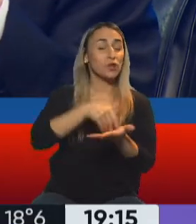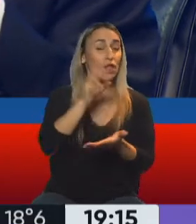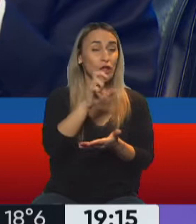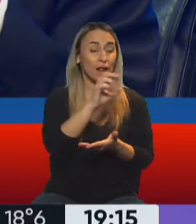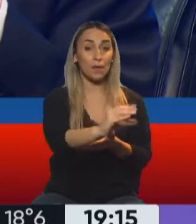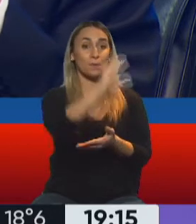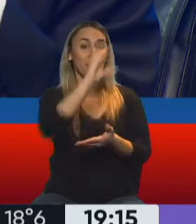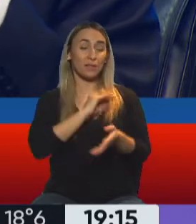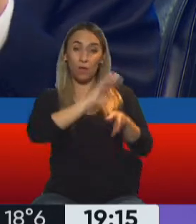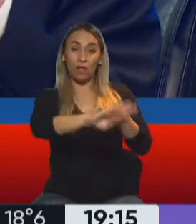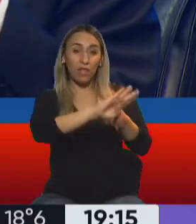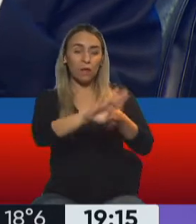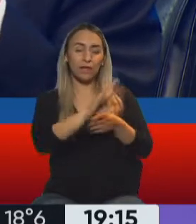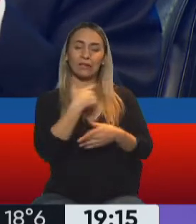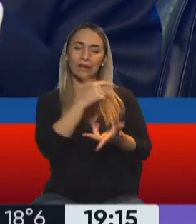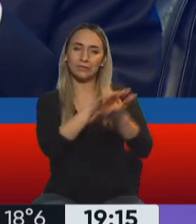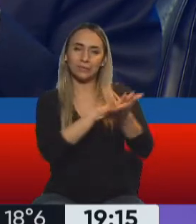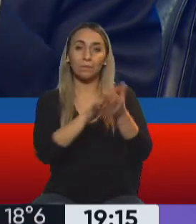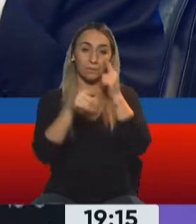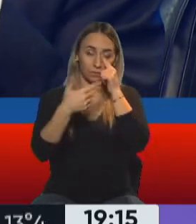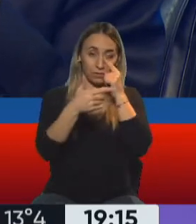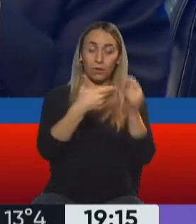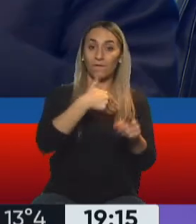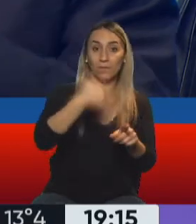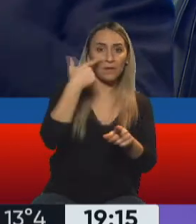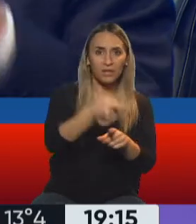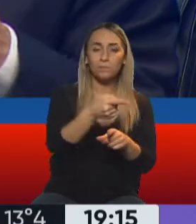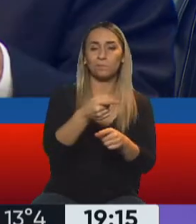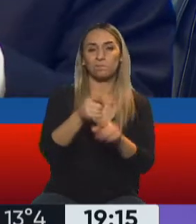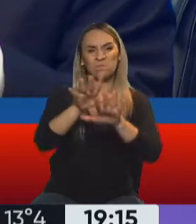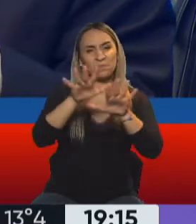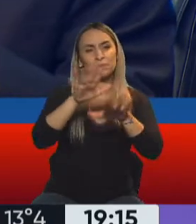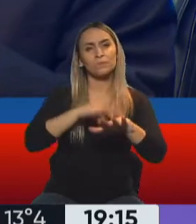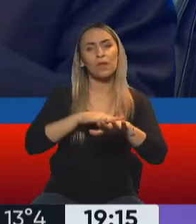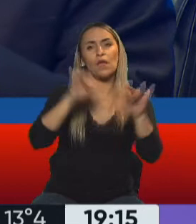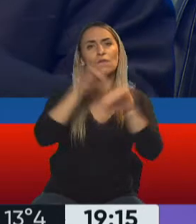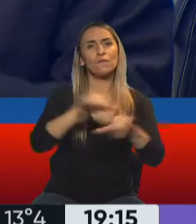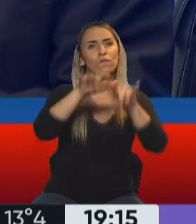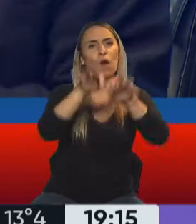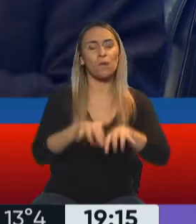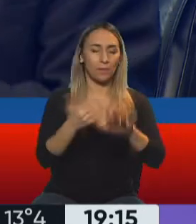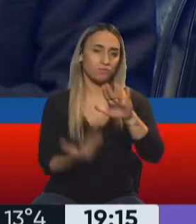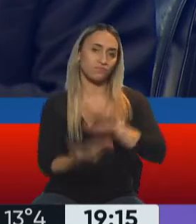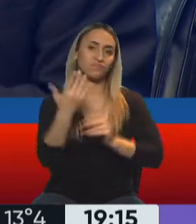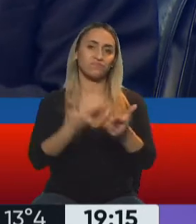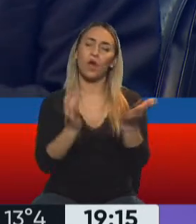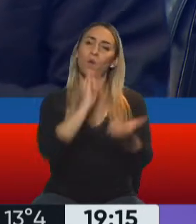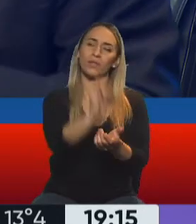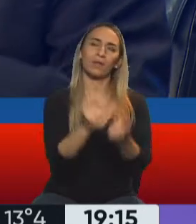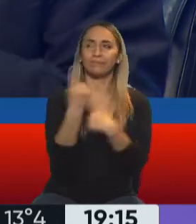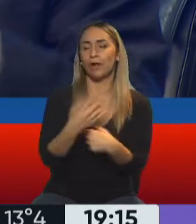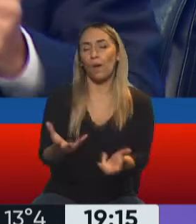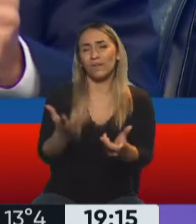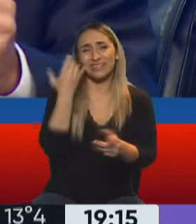ese contexto, el Fondo Monetario Internacional publica un informe en donde básicamente, cuenta lo obvio, que todos